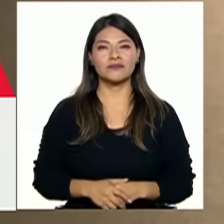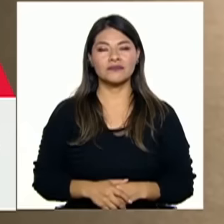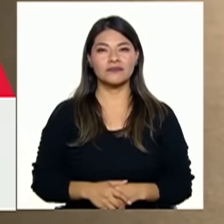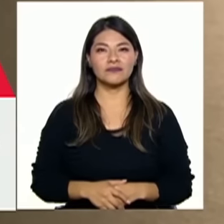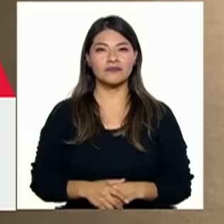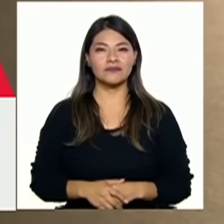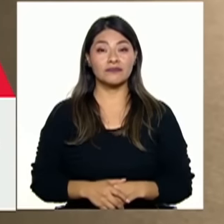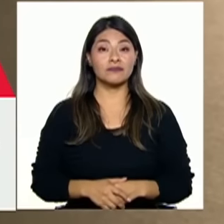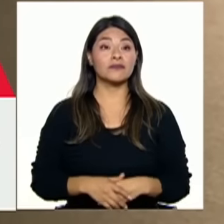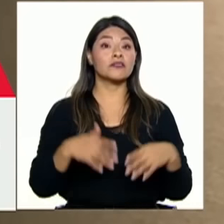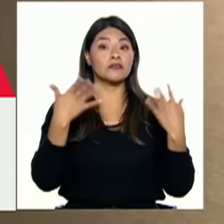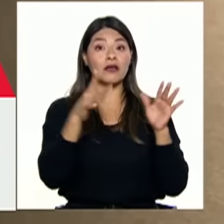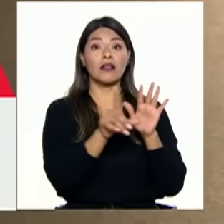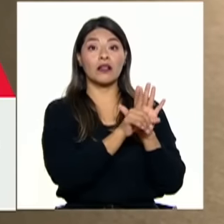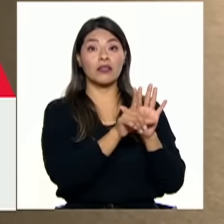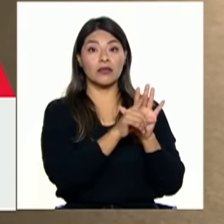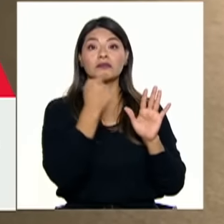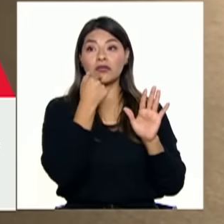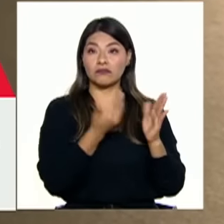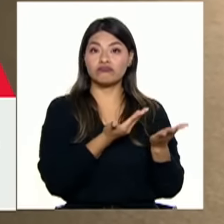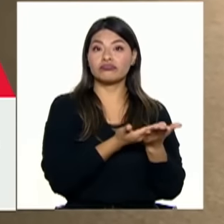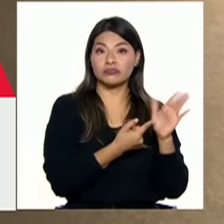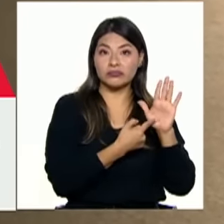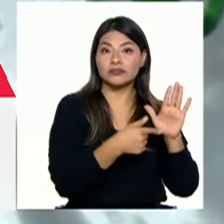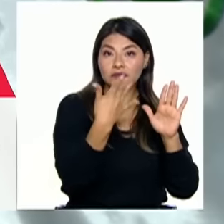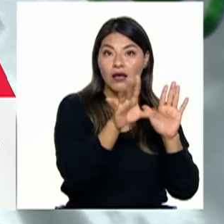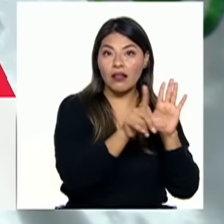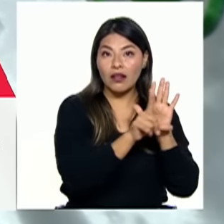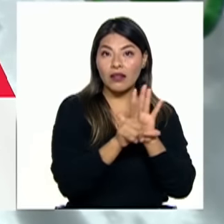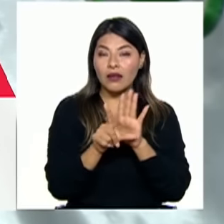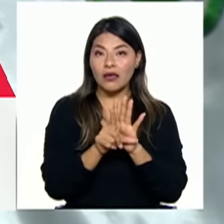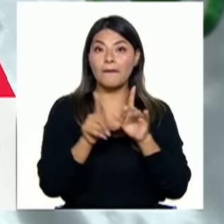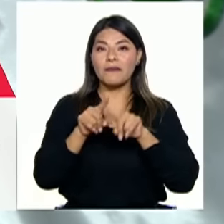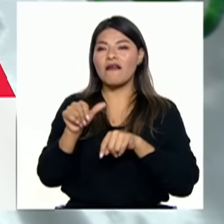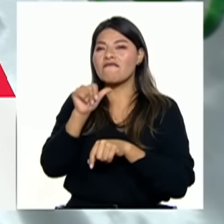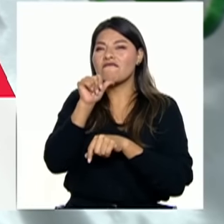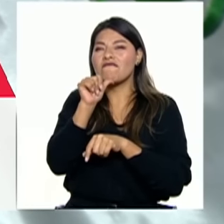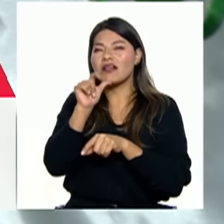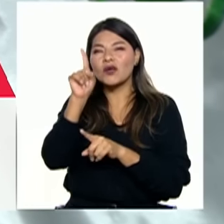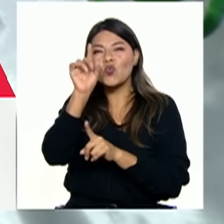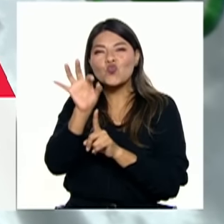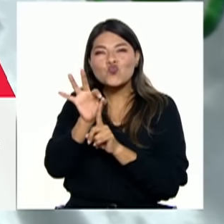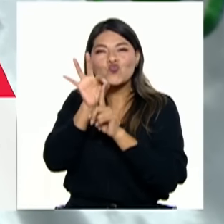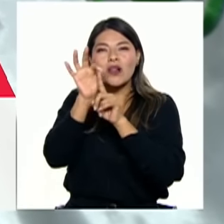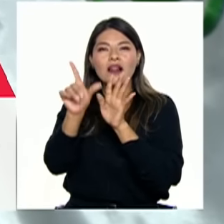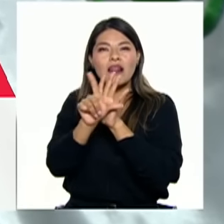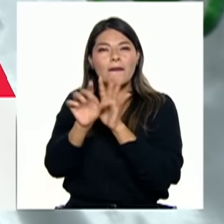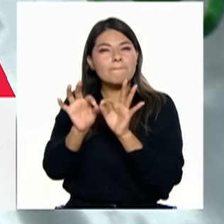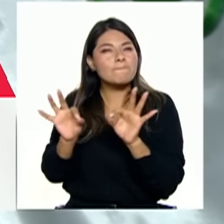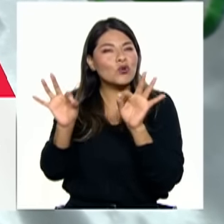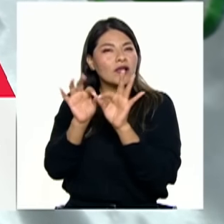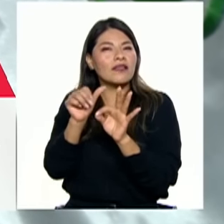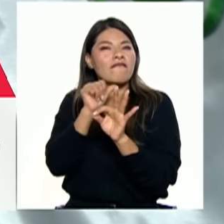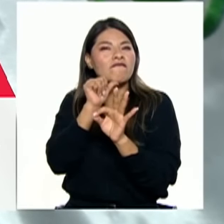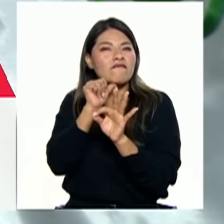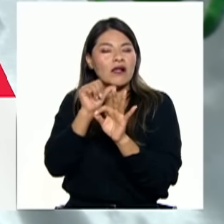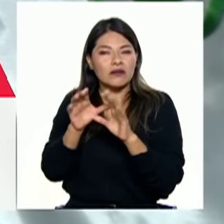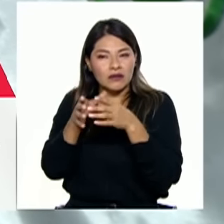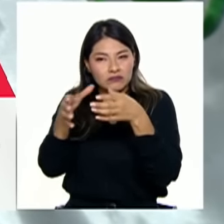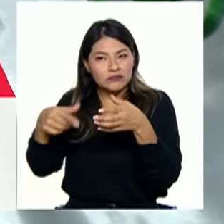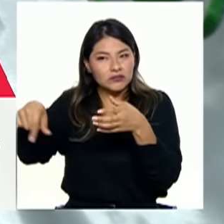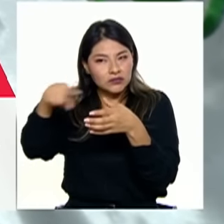Ya se han dado algunas leyes en ese sentido, pero falta la Ley de Zonas Económicas Especiales. Esta ley, que ya tiene